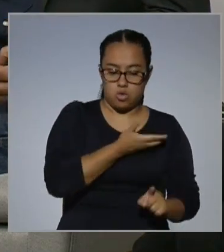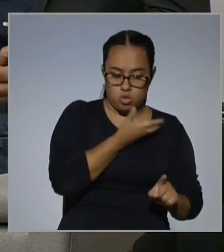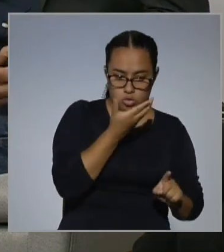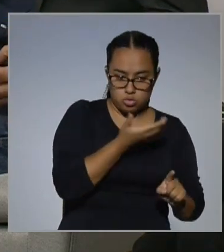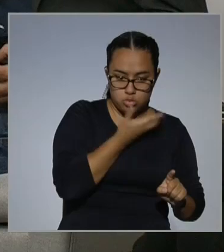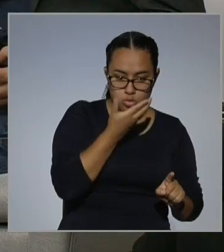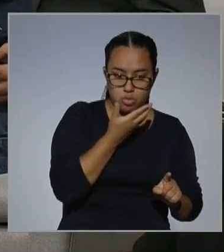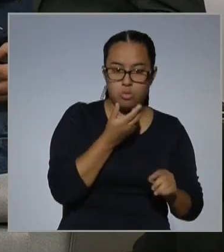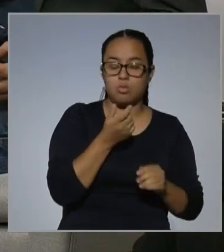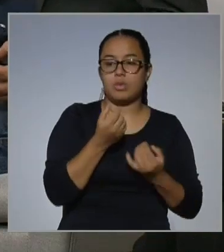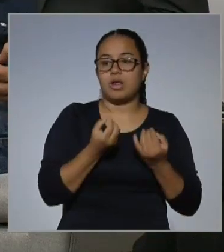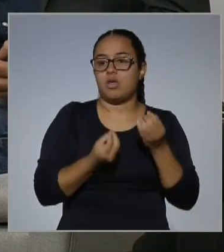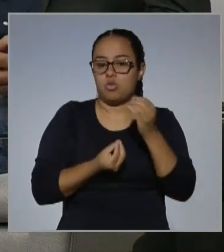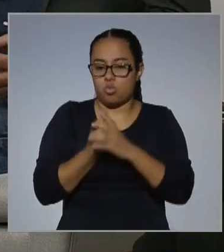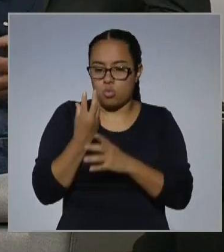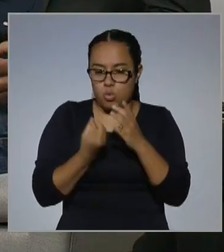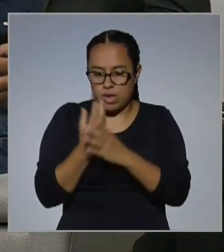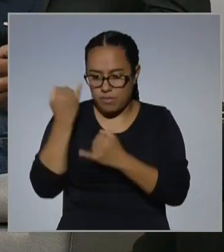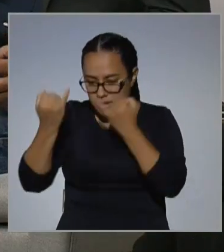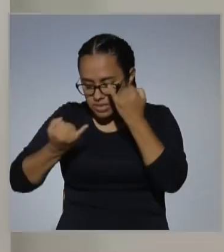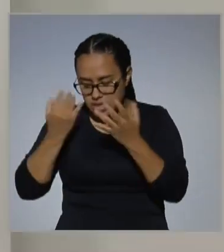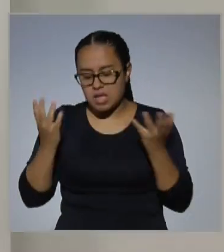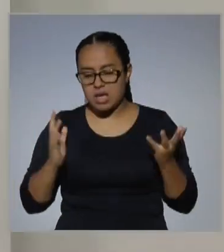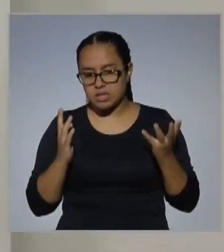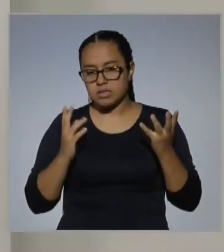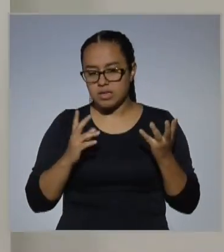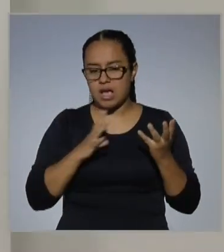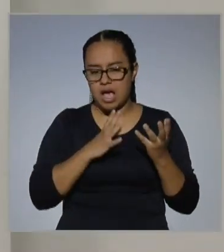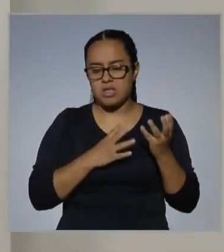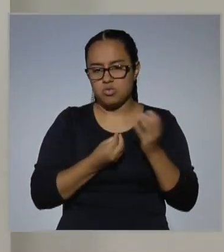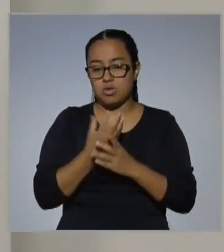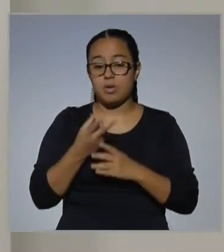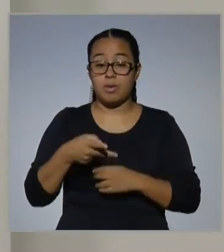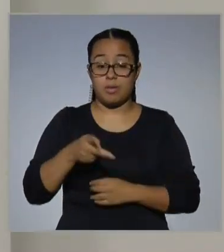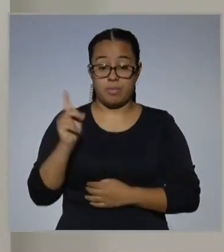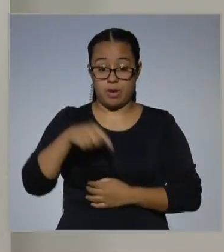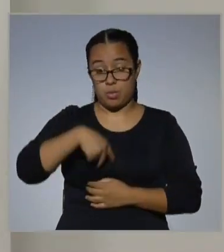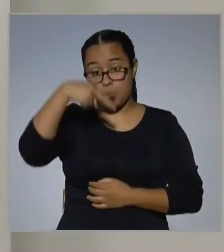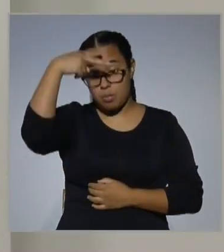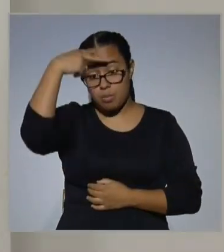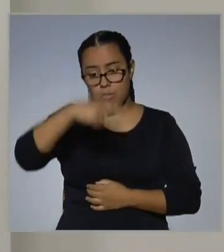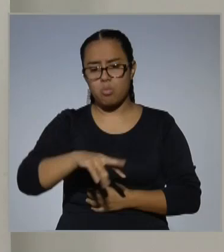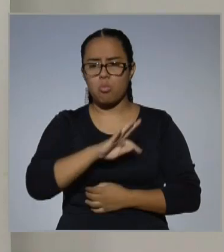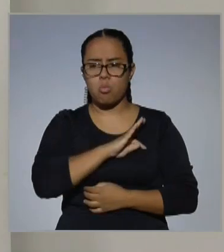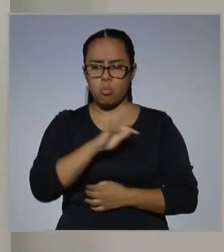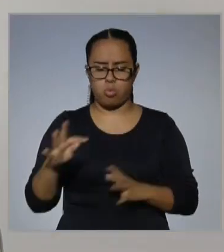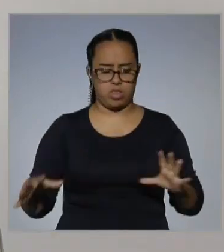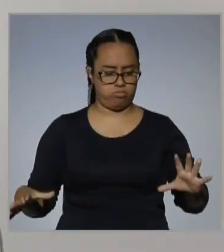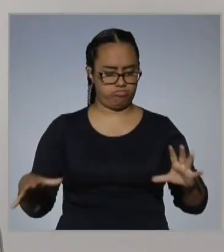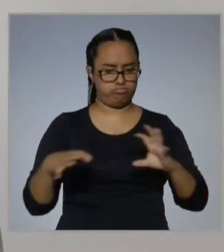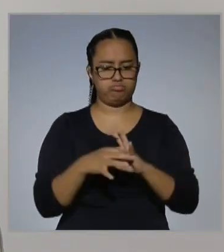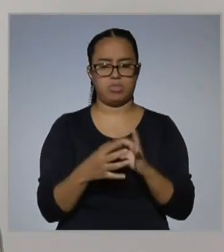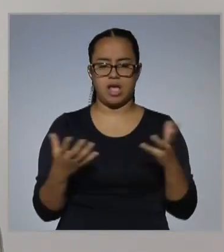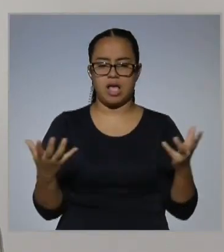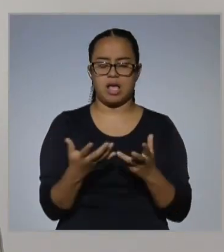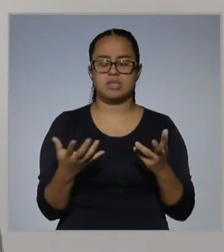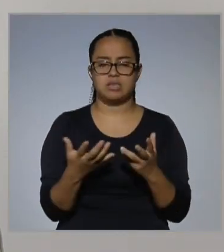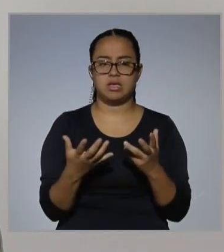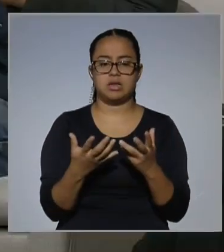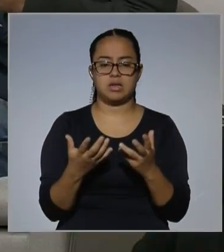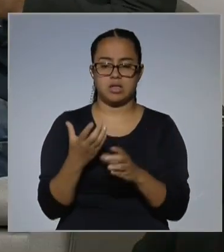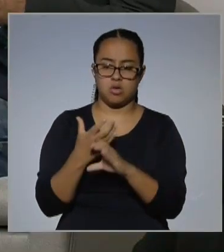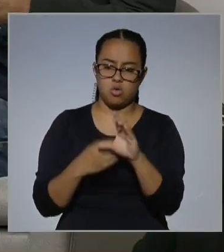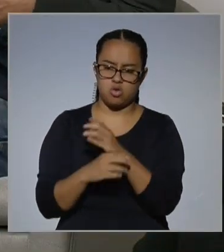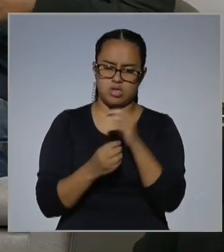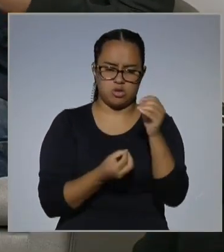tradición e innovación, pero que México tiene una gran capacidad de integrar y de sumar